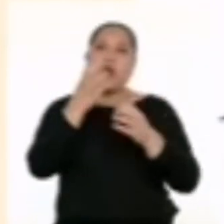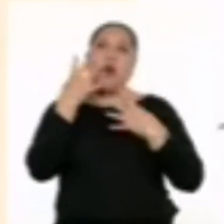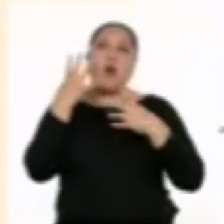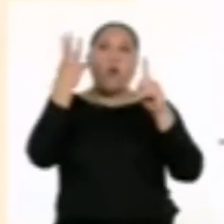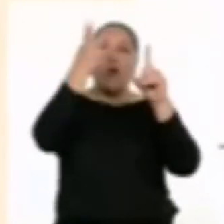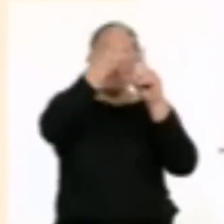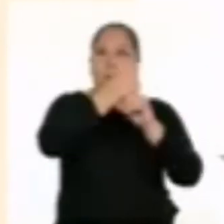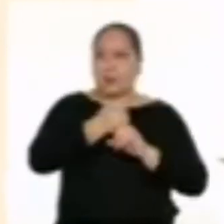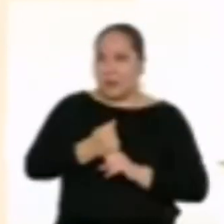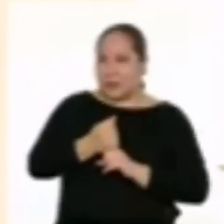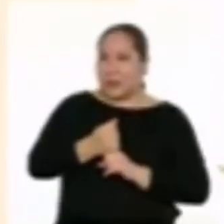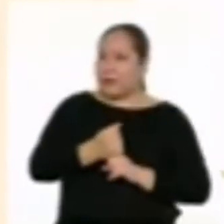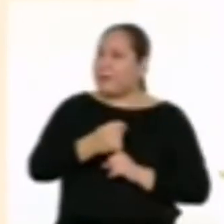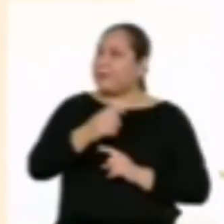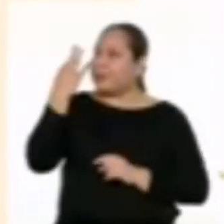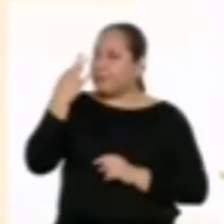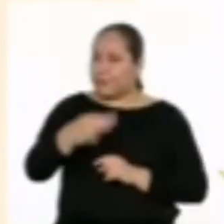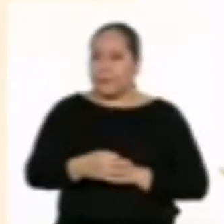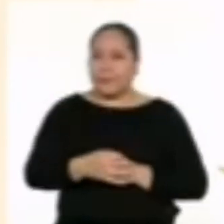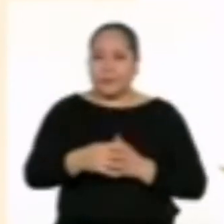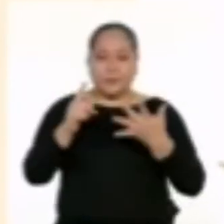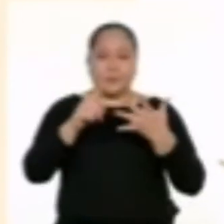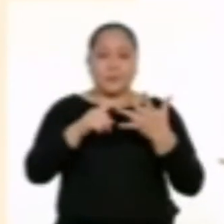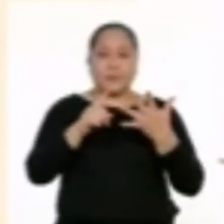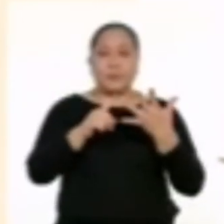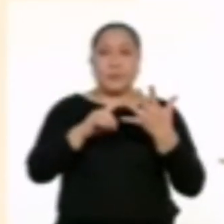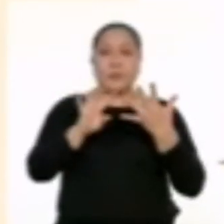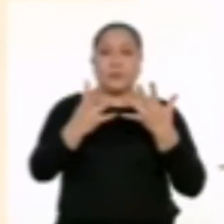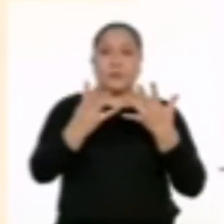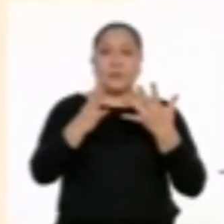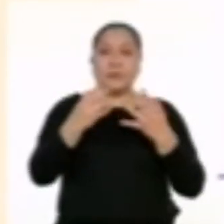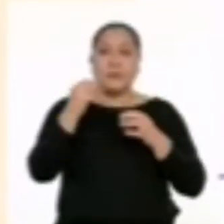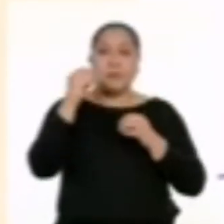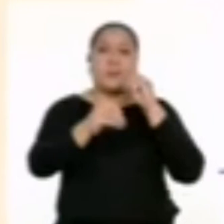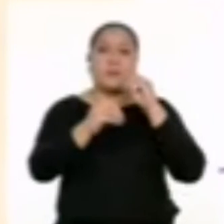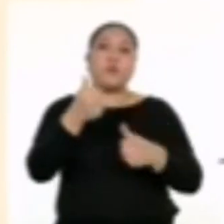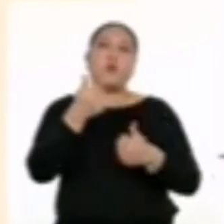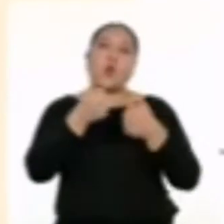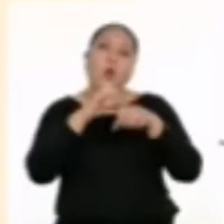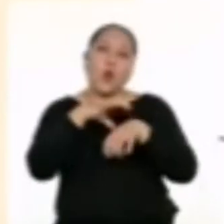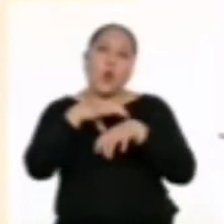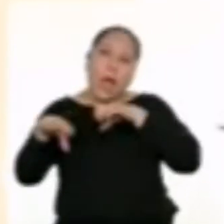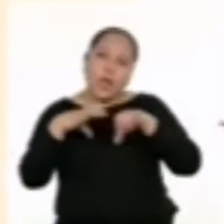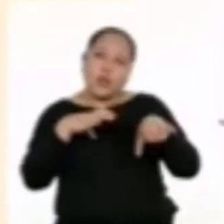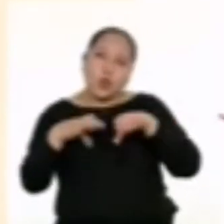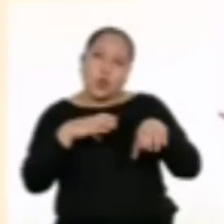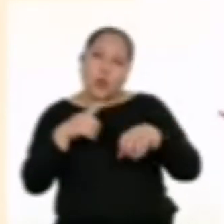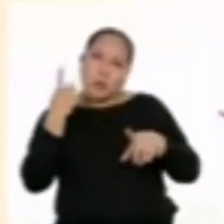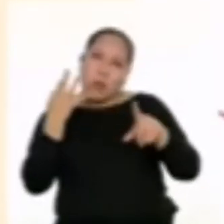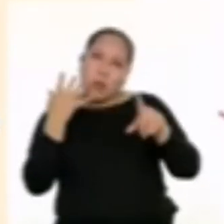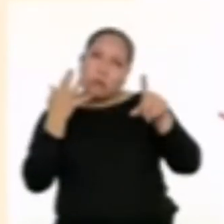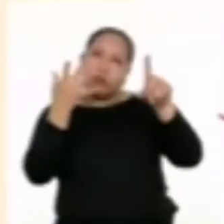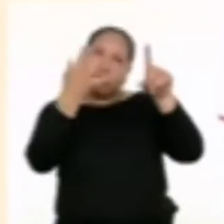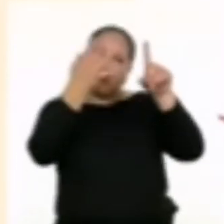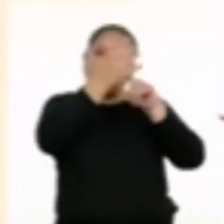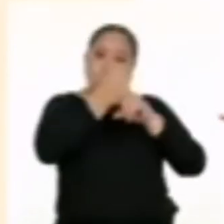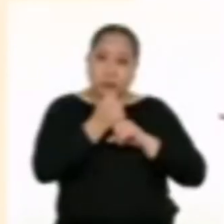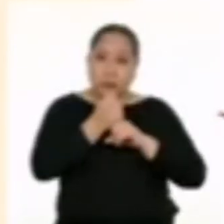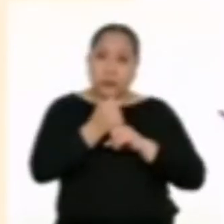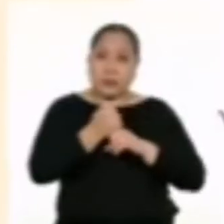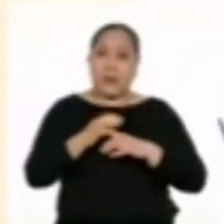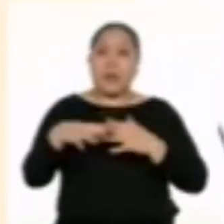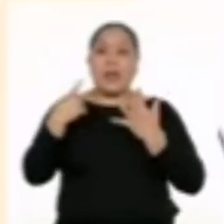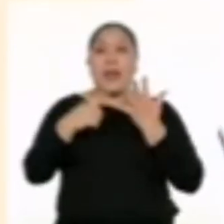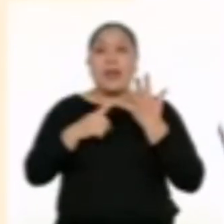a lograr, ¿cierto? Sí, podemos pasar a plantear las acciones para lograr el objetivo y finalmente construir